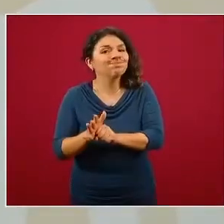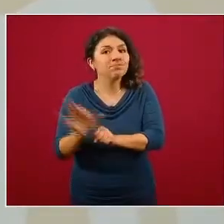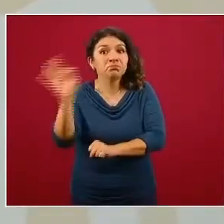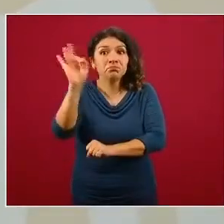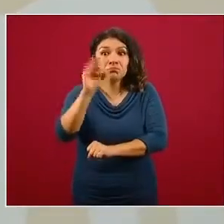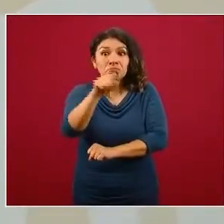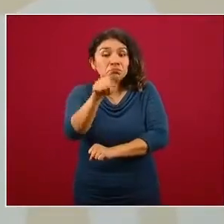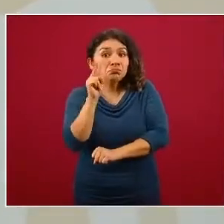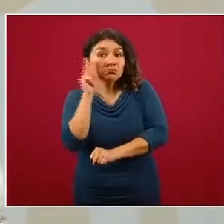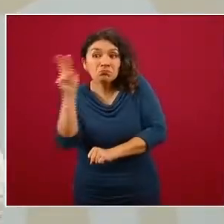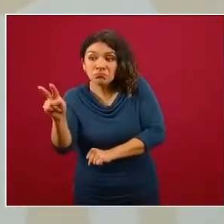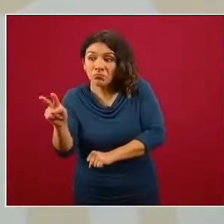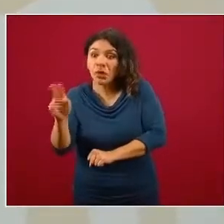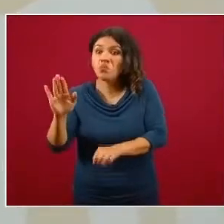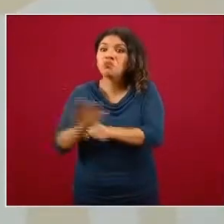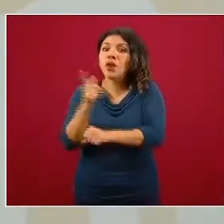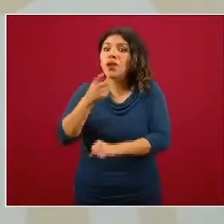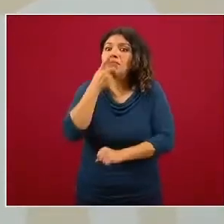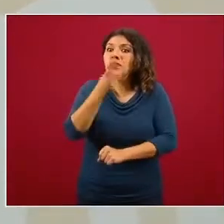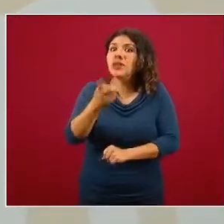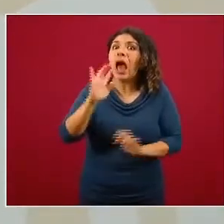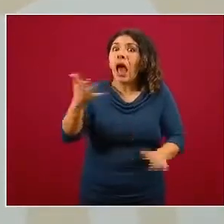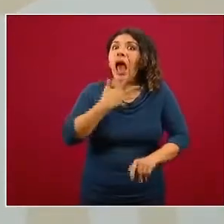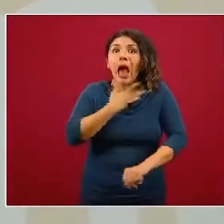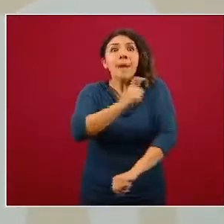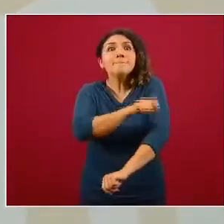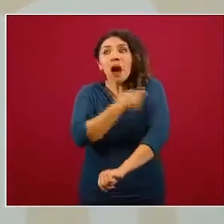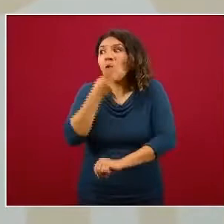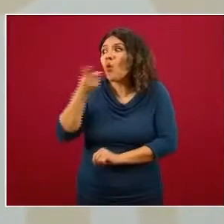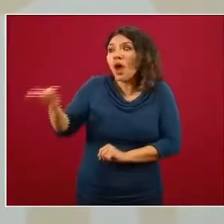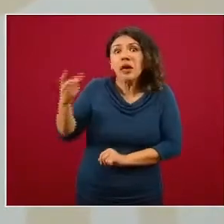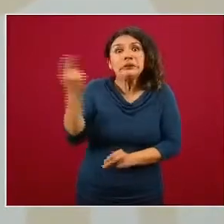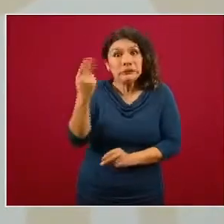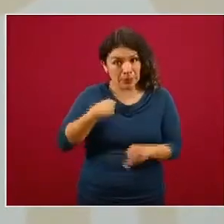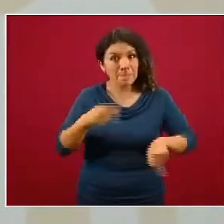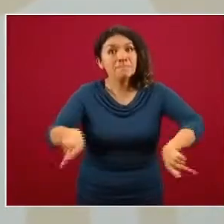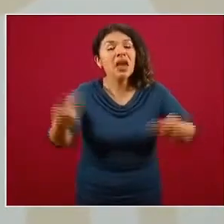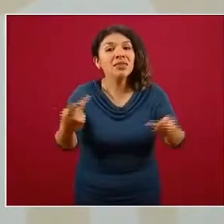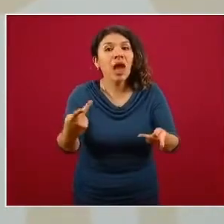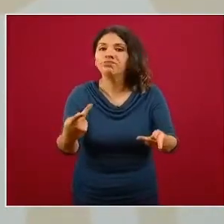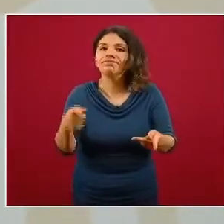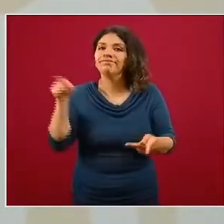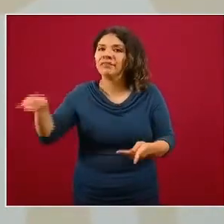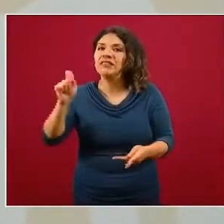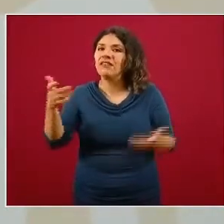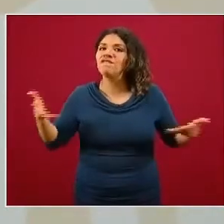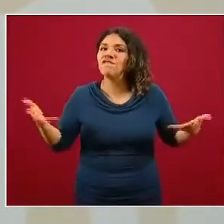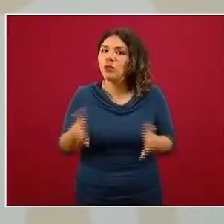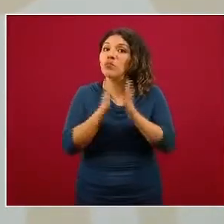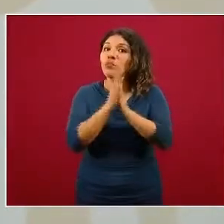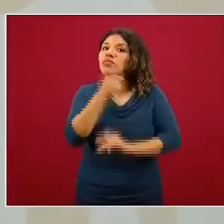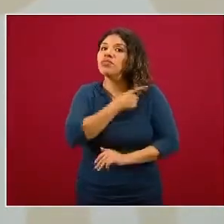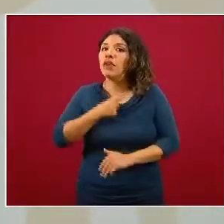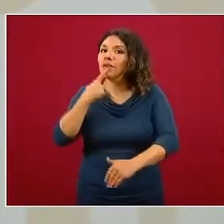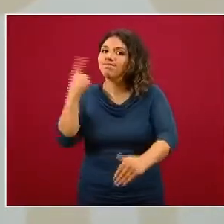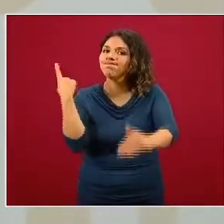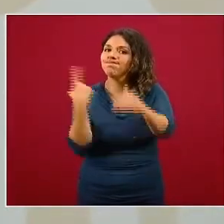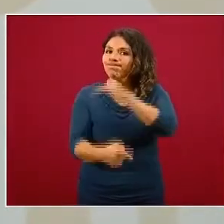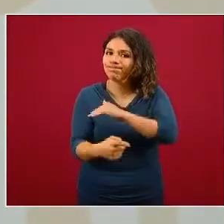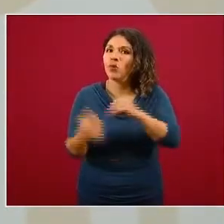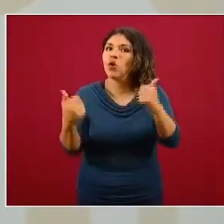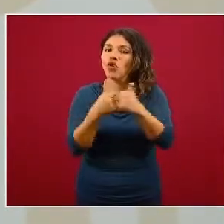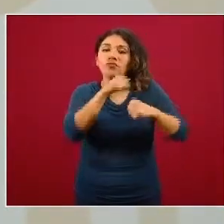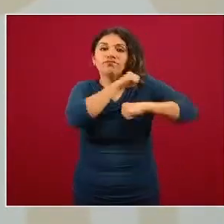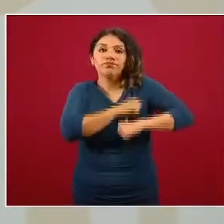es sorprendido porque se le dice que ya está la vacuna y que se le quiere vender, está cometiendo un fraude. Por favor, denúncielo ante